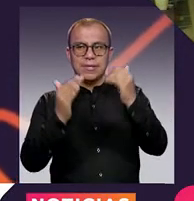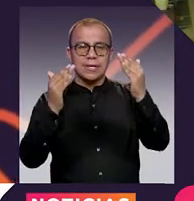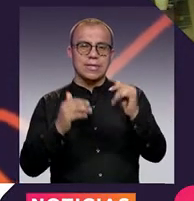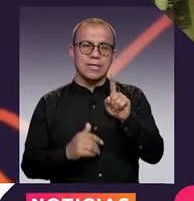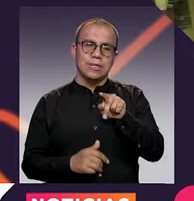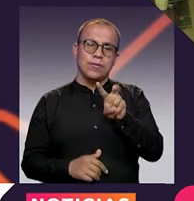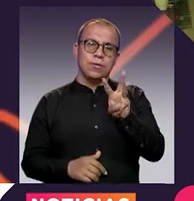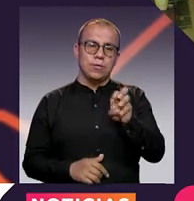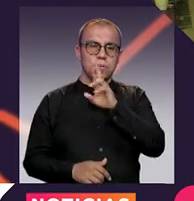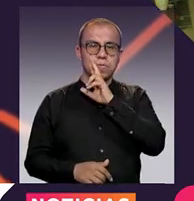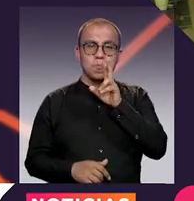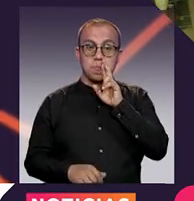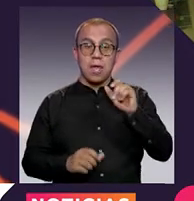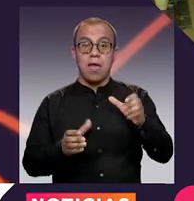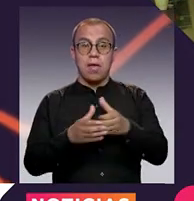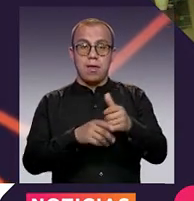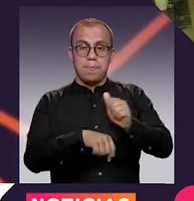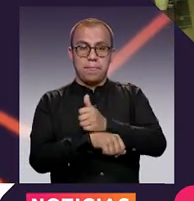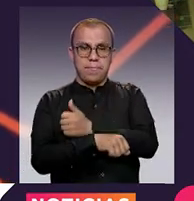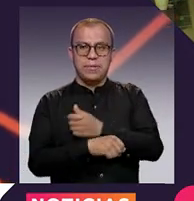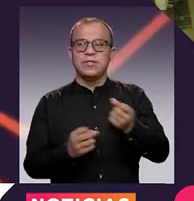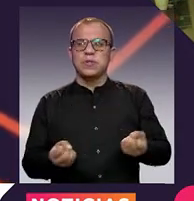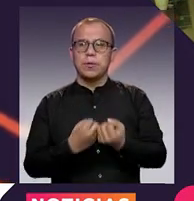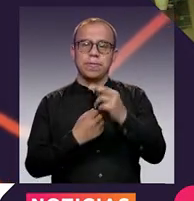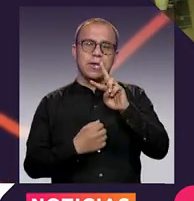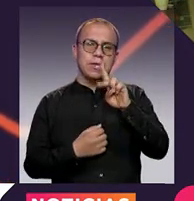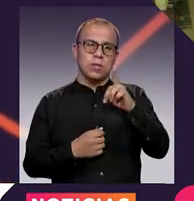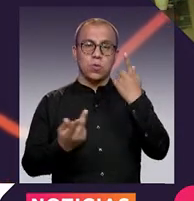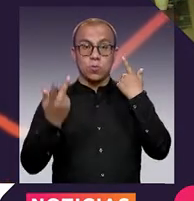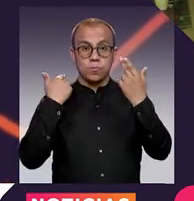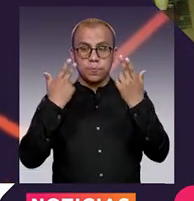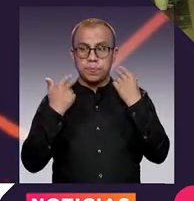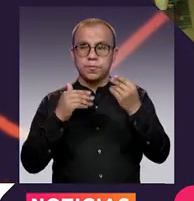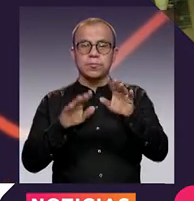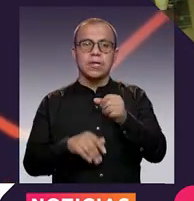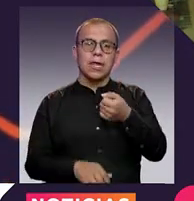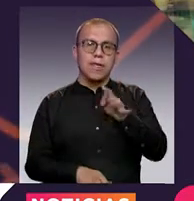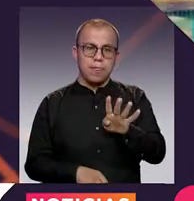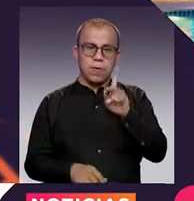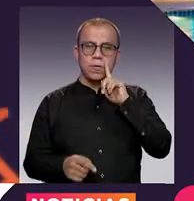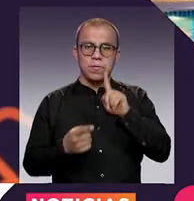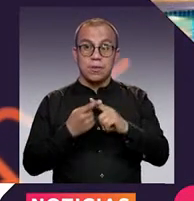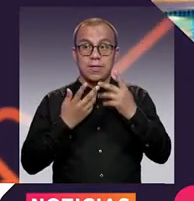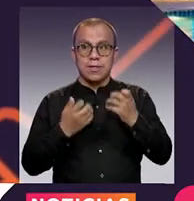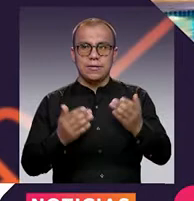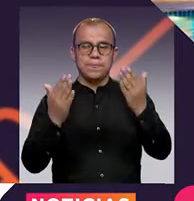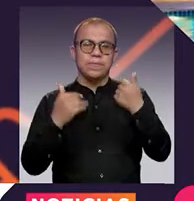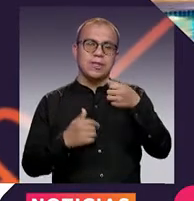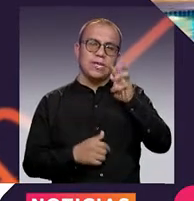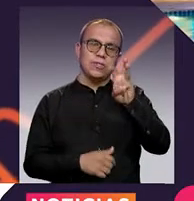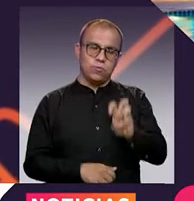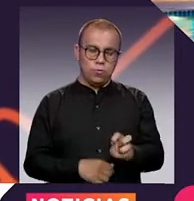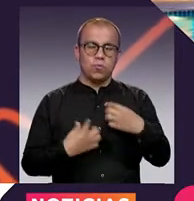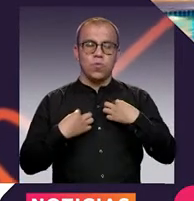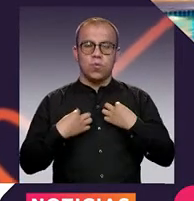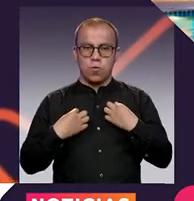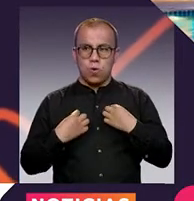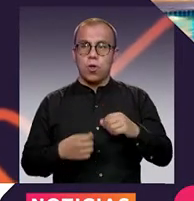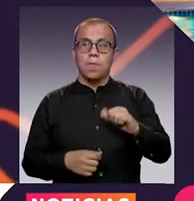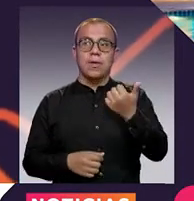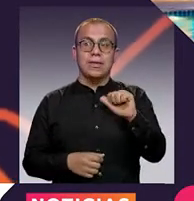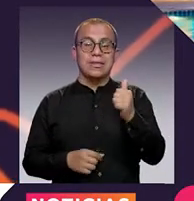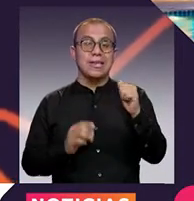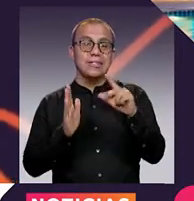128 restaurantes y gastrobares, 21 centros de estética, 14 tiendas de conveniencia, 18 tiendas de ropa, 10 hoteles,